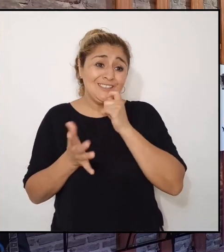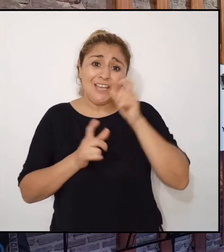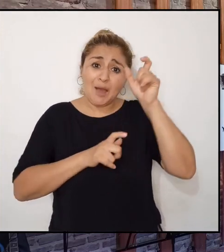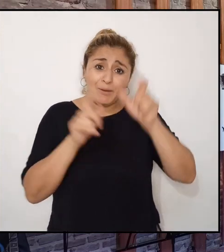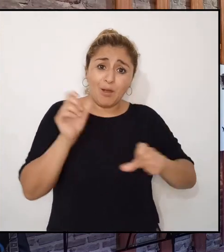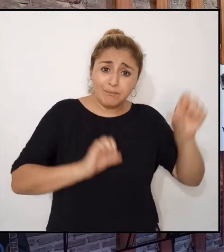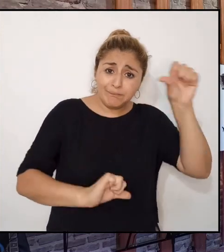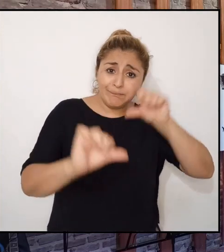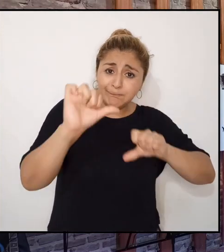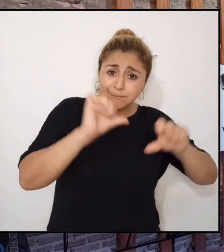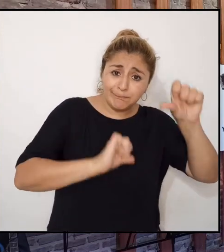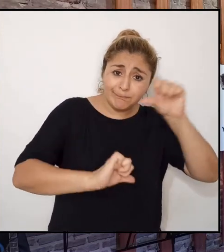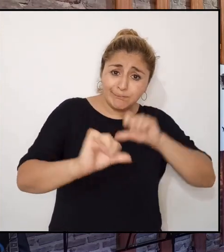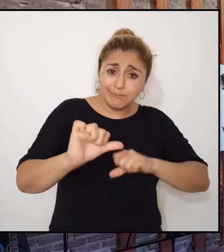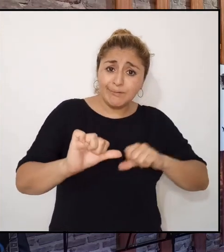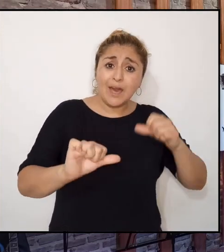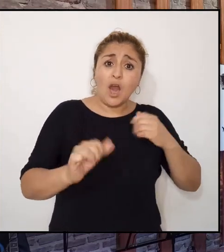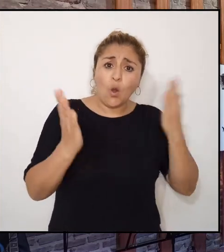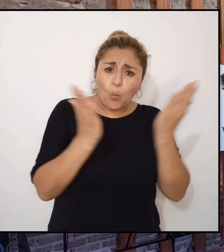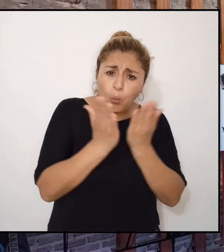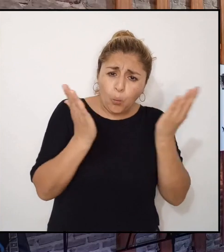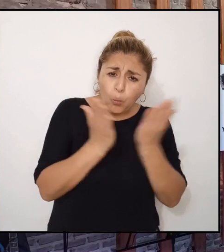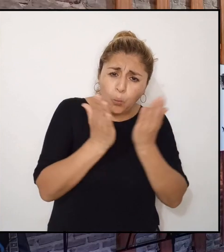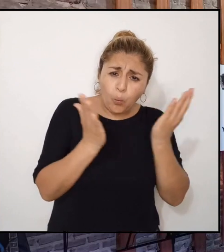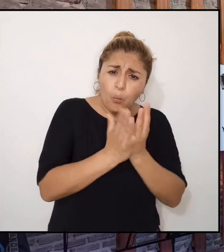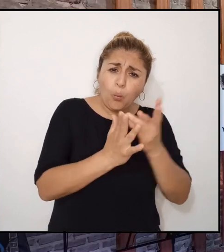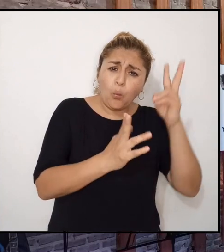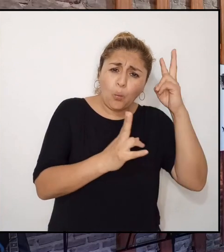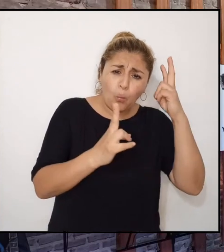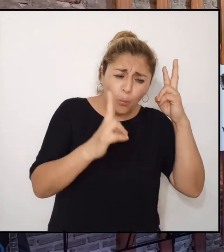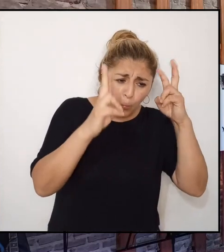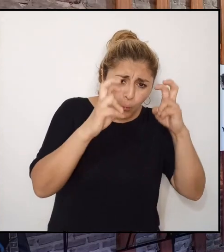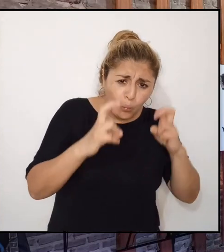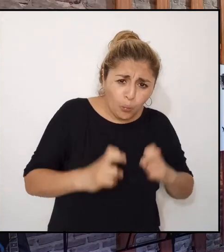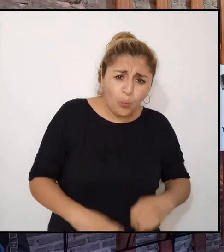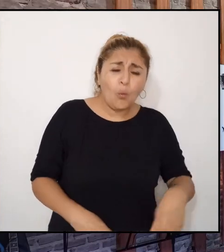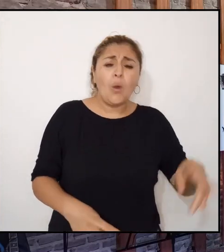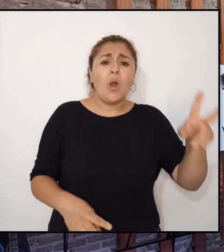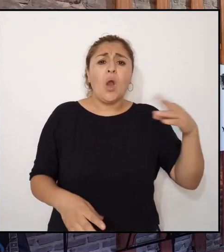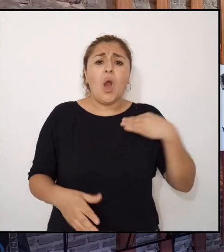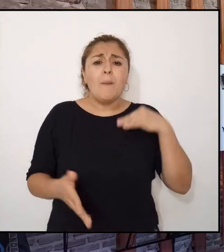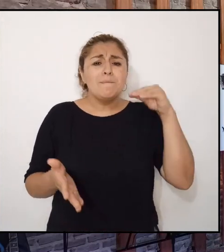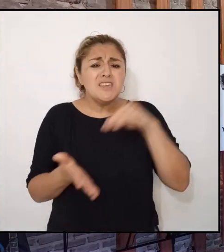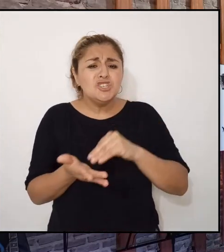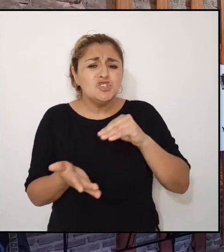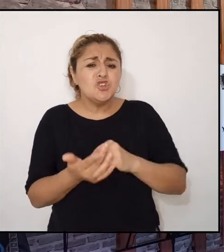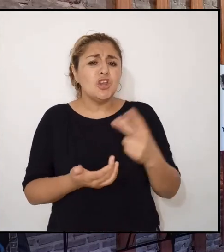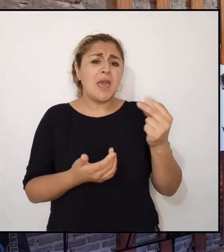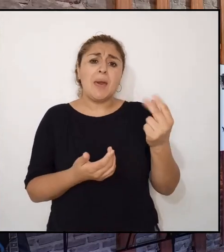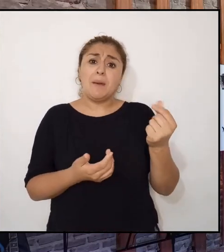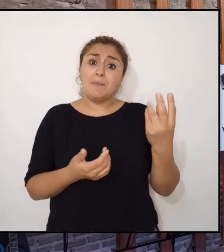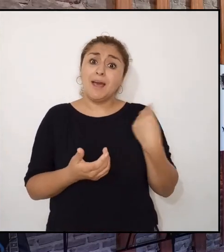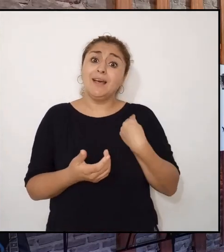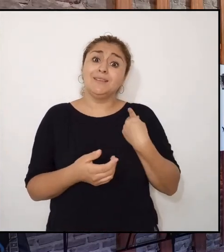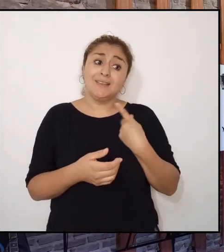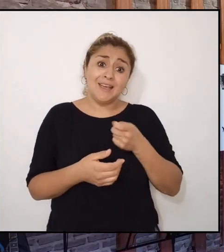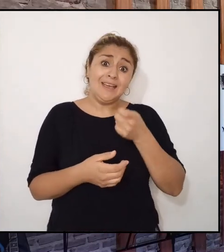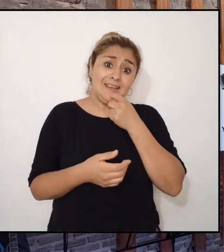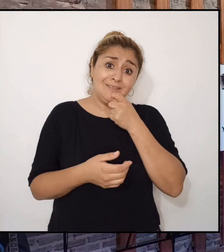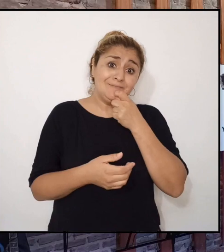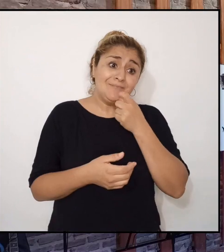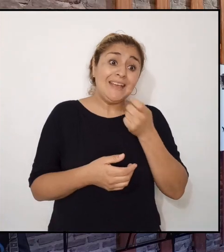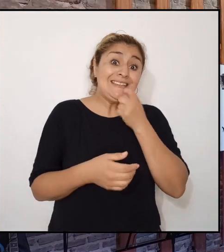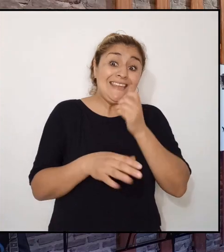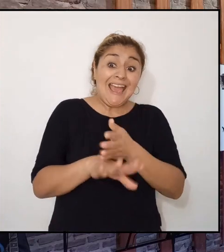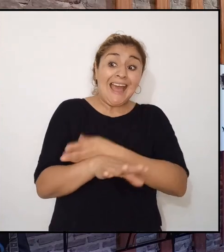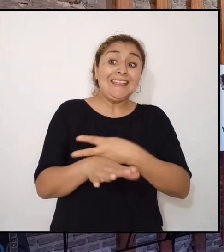cohetes. ¿Cuántos millones de dólares se hubieran ahorrado si le creían a Dios? Ya lo dice, de